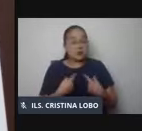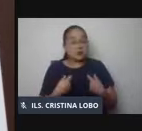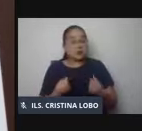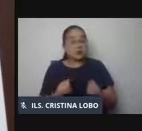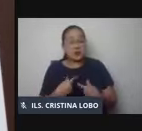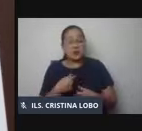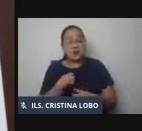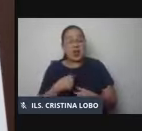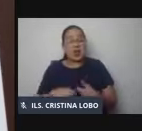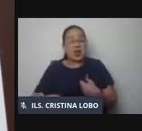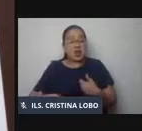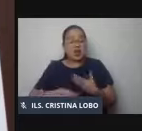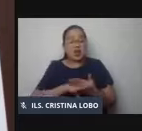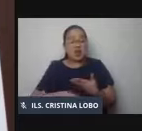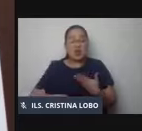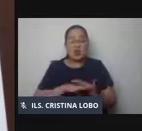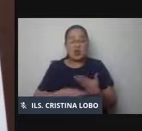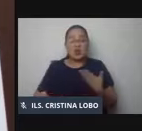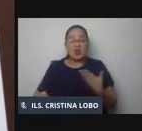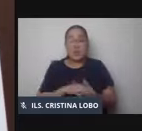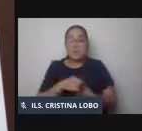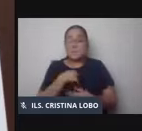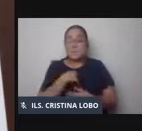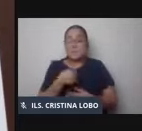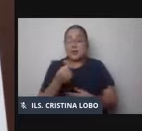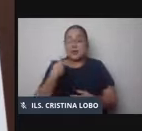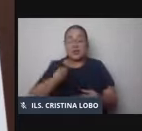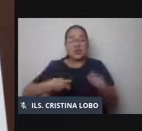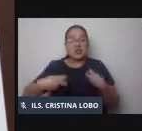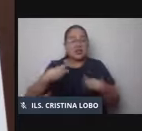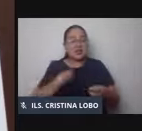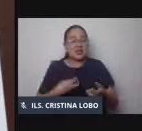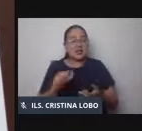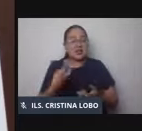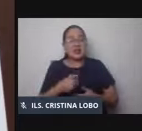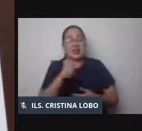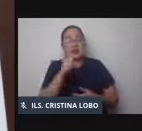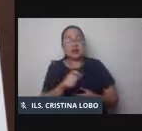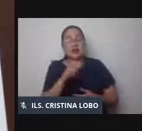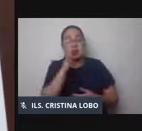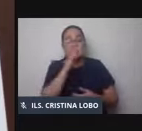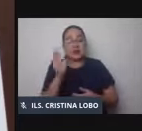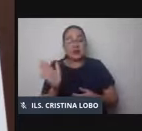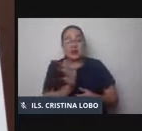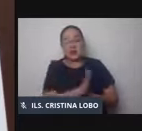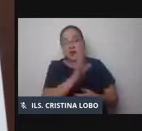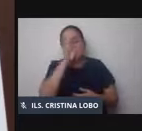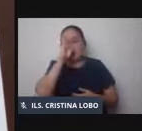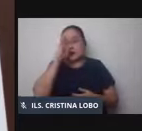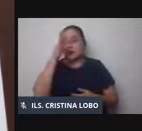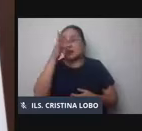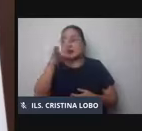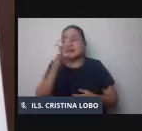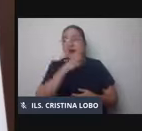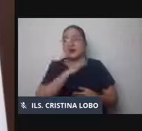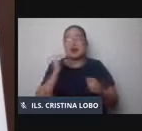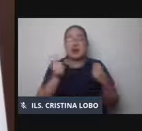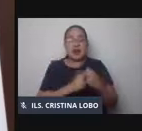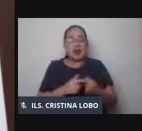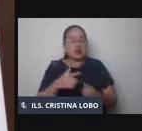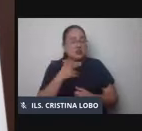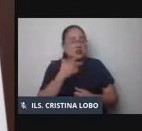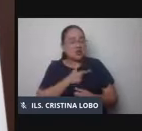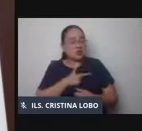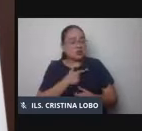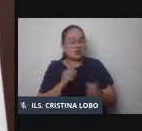puesto a sí mismos y a sí mismas, no les permite estar contentas o estar a gusto con nada. ¿Por